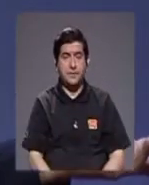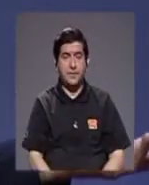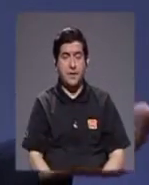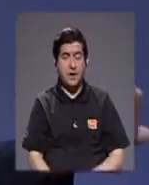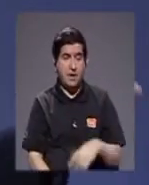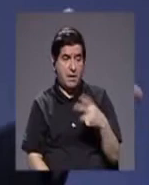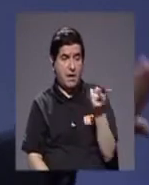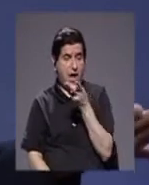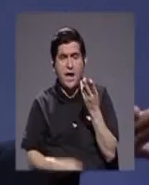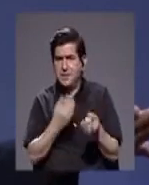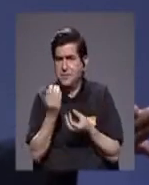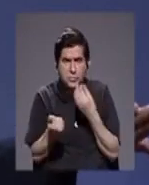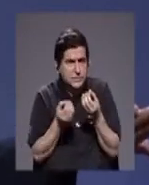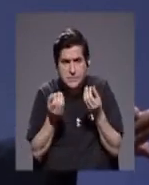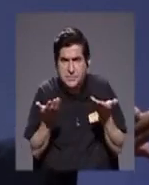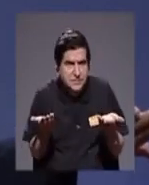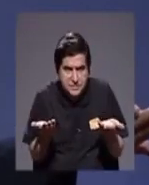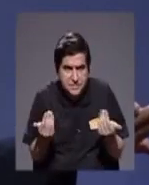dos pacientes?